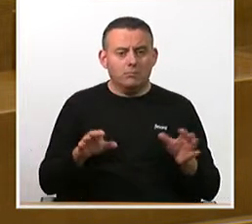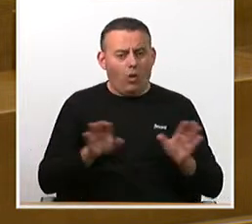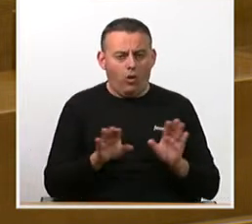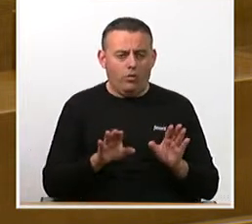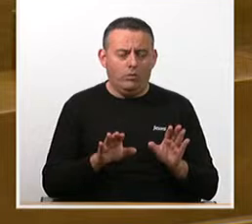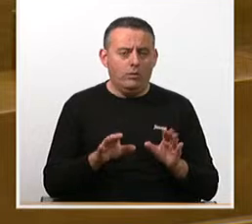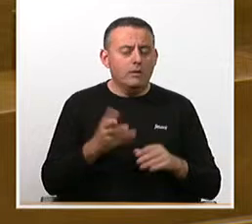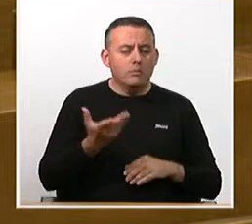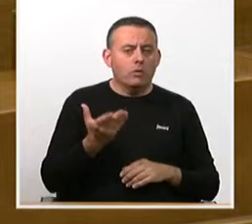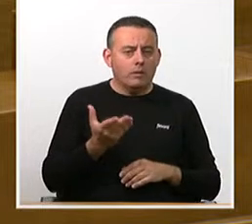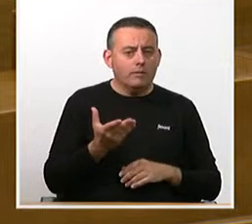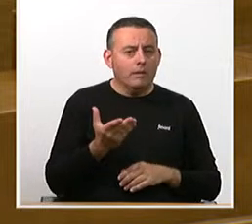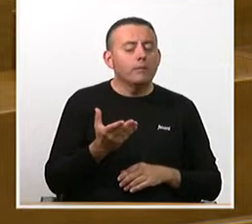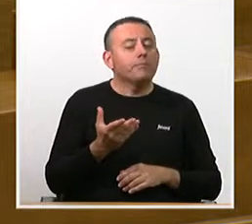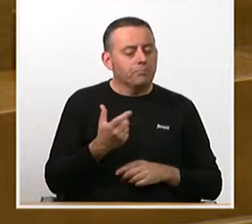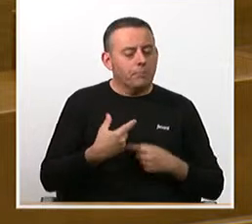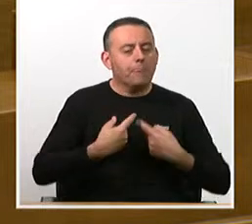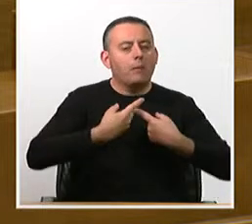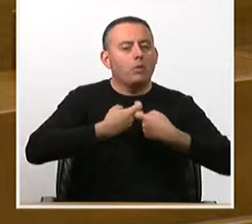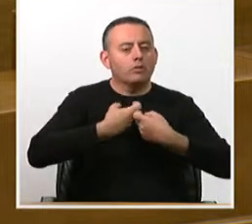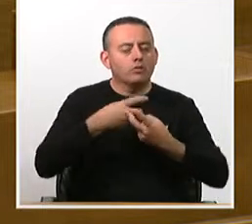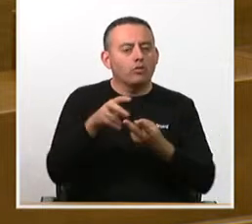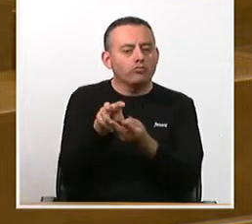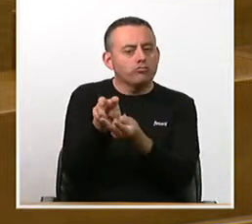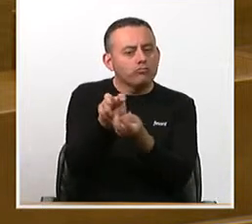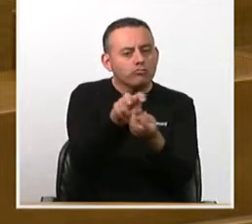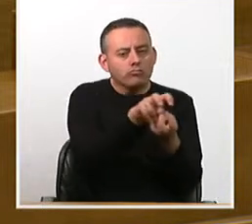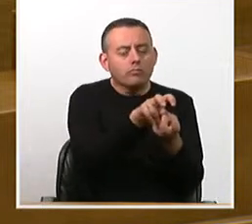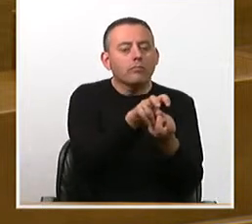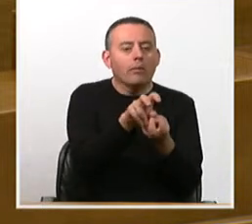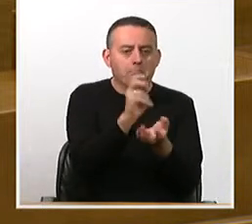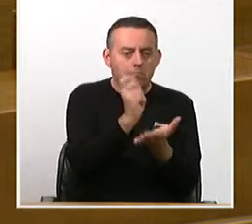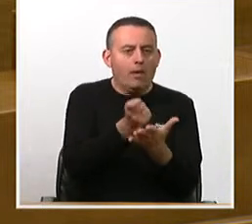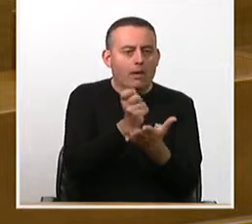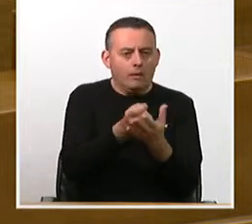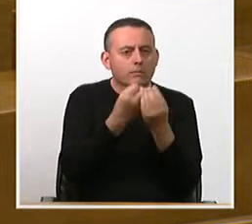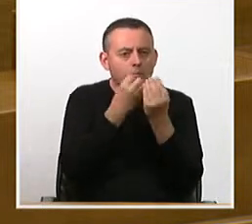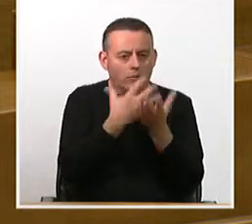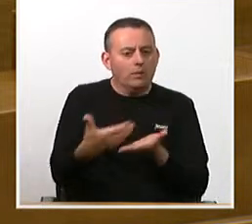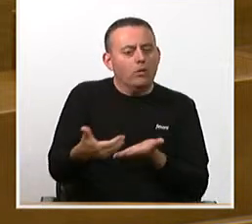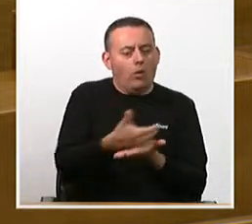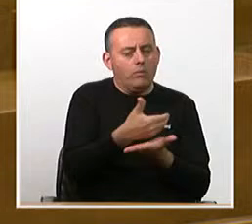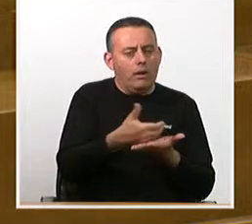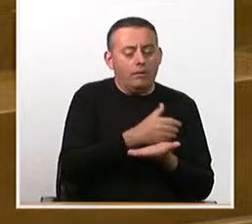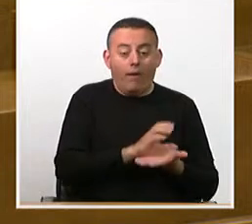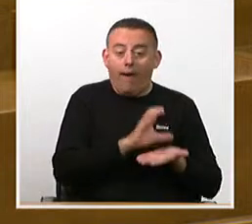públic Fort finan para poder ayudar rid